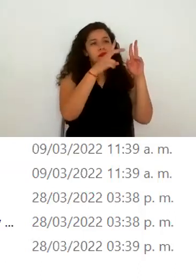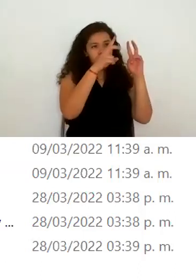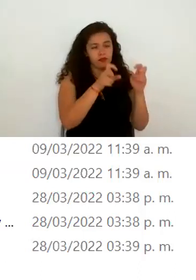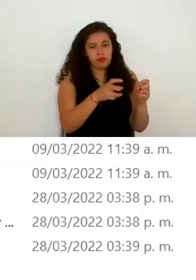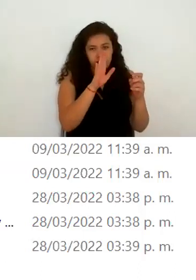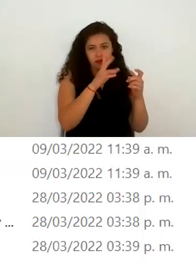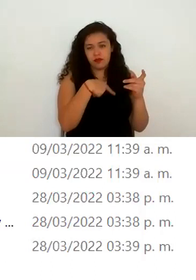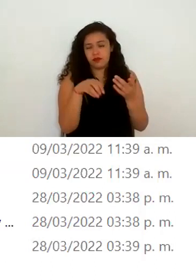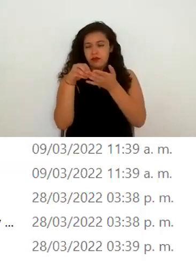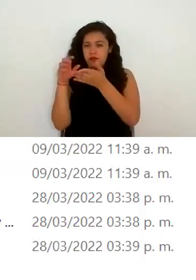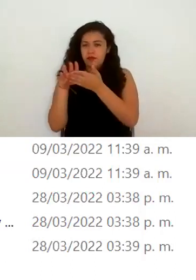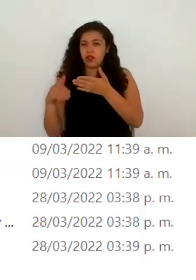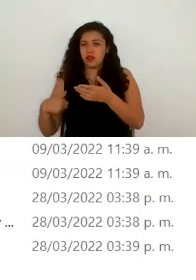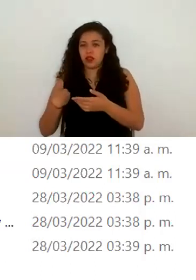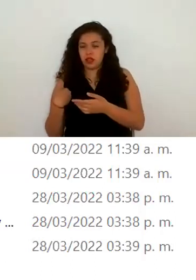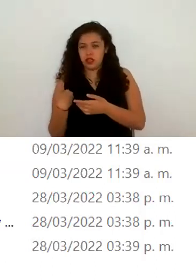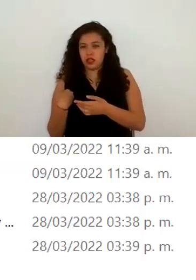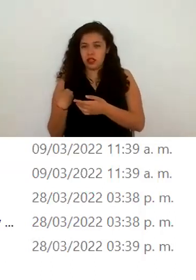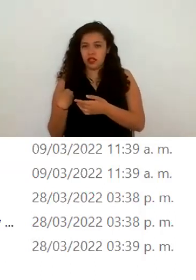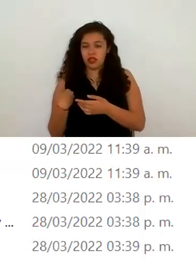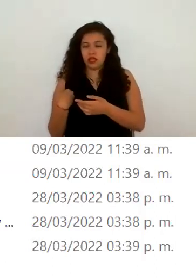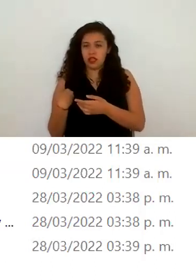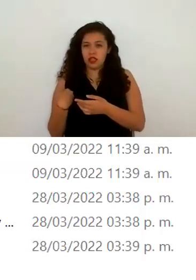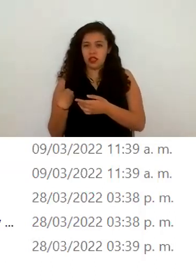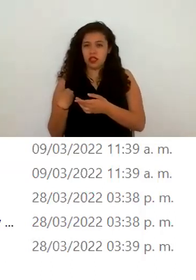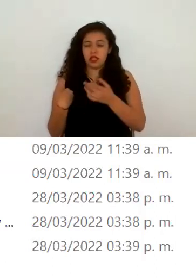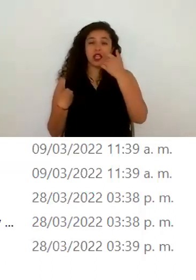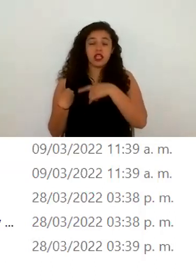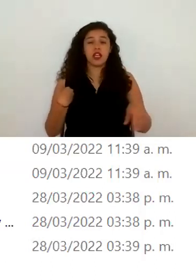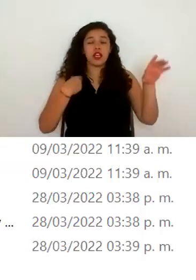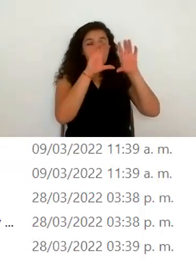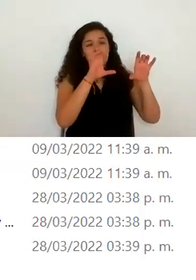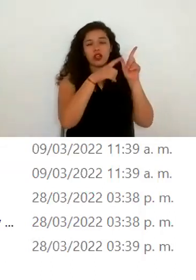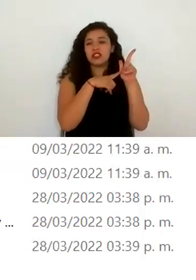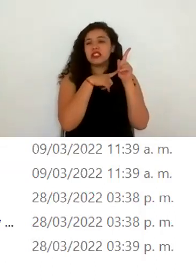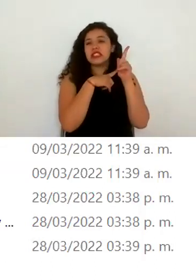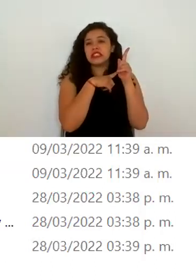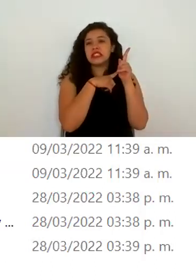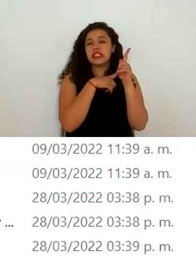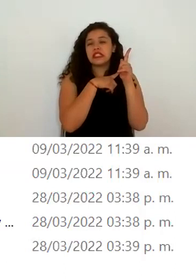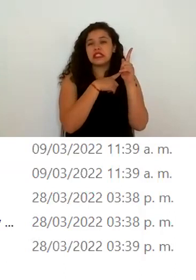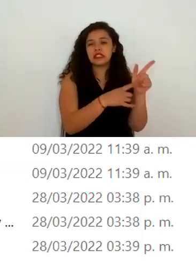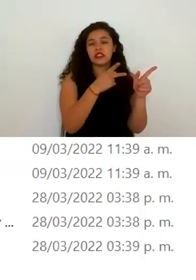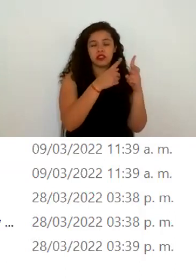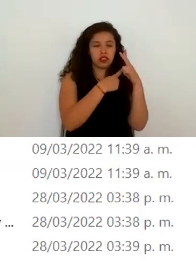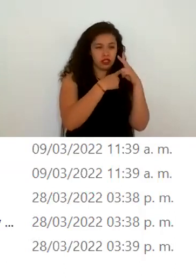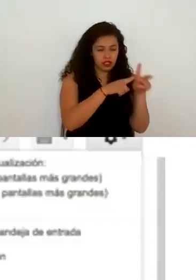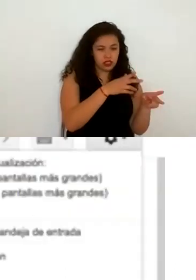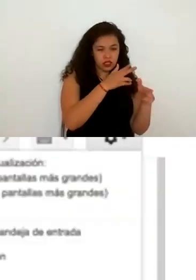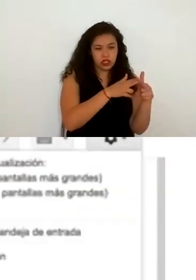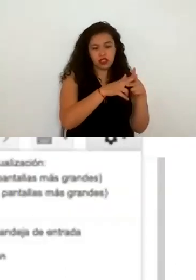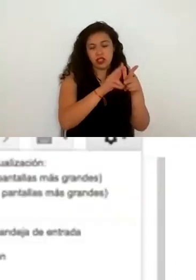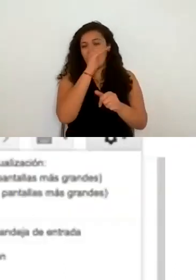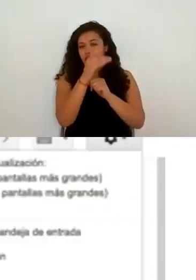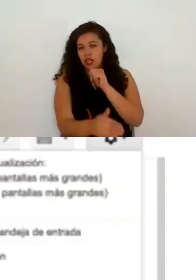el expediente que le corresponde, y en el electrónico vamos a llevar todo el seguimiento desde su creación hasta su